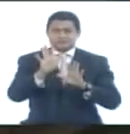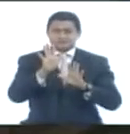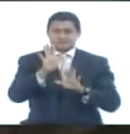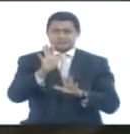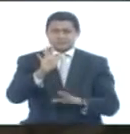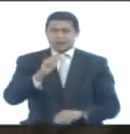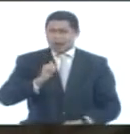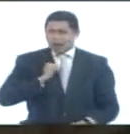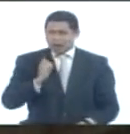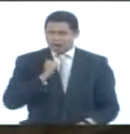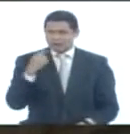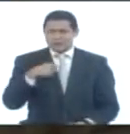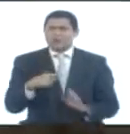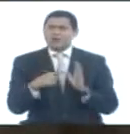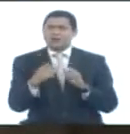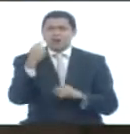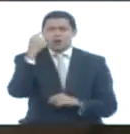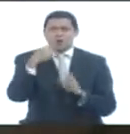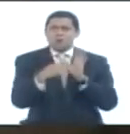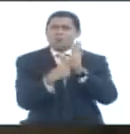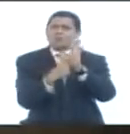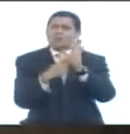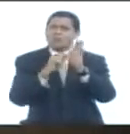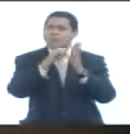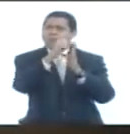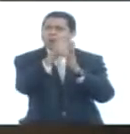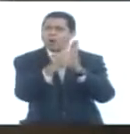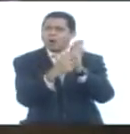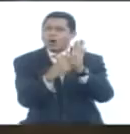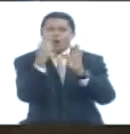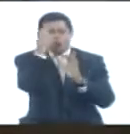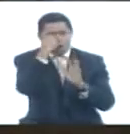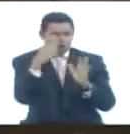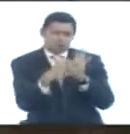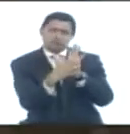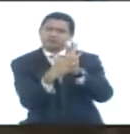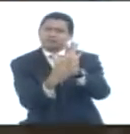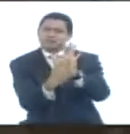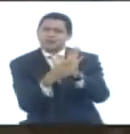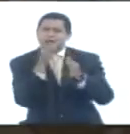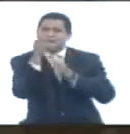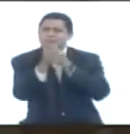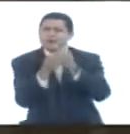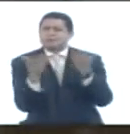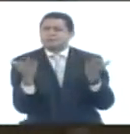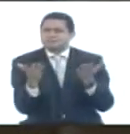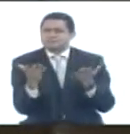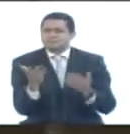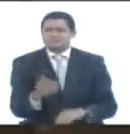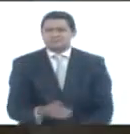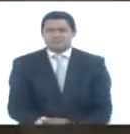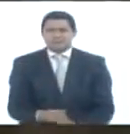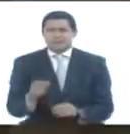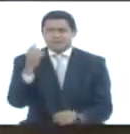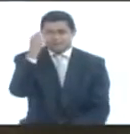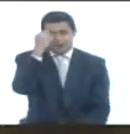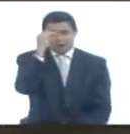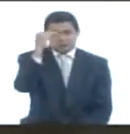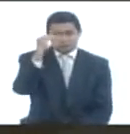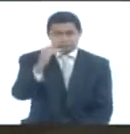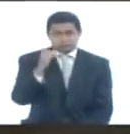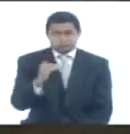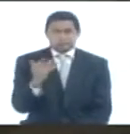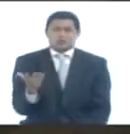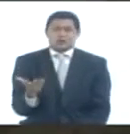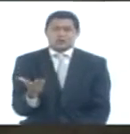a aprovechar que tenemos aquí un modelo de un ojo. Nos gustaría que nos explicara cuáles son las partes del ojo. No todo el